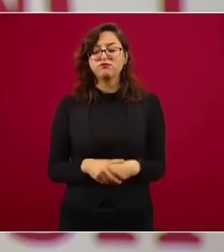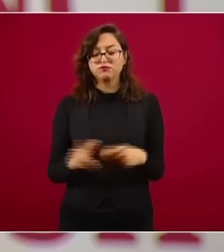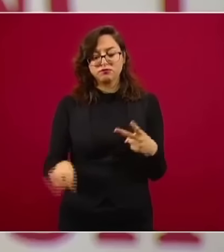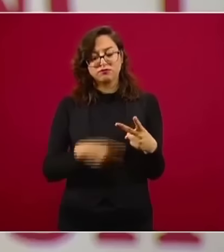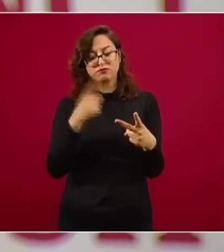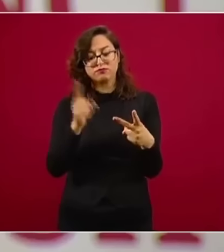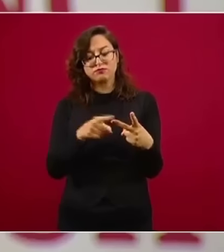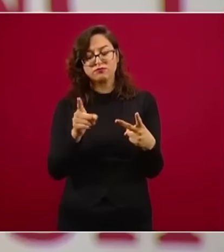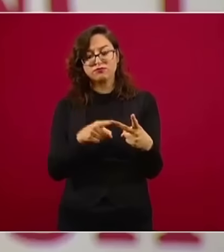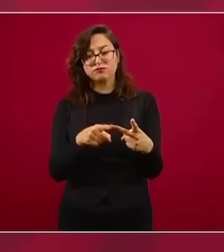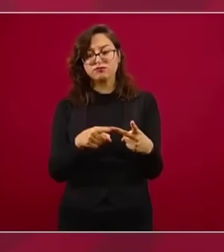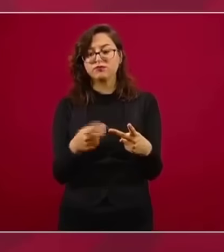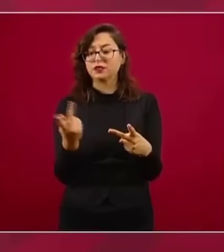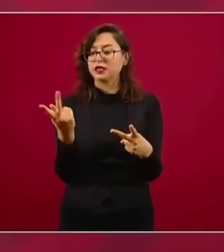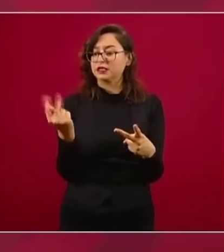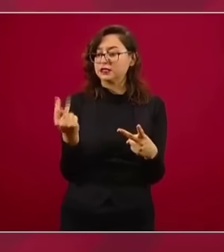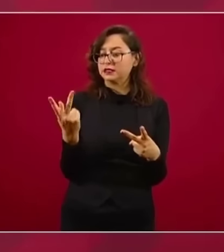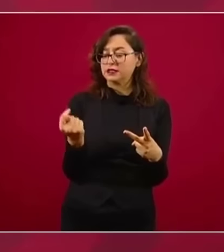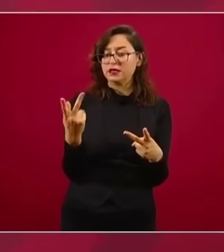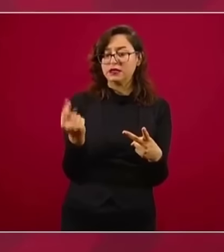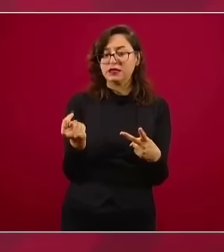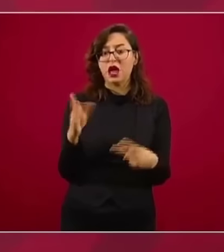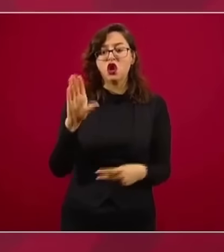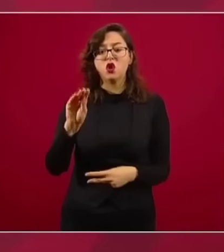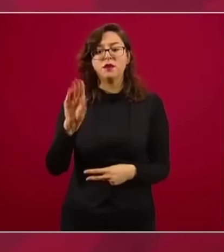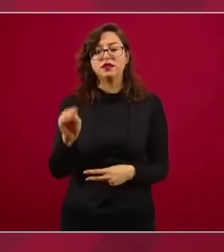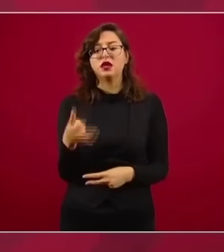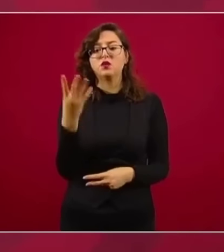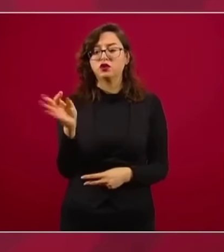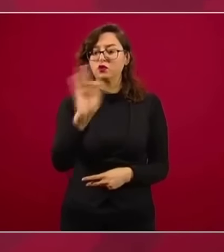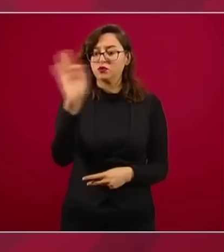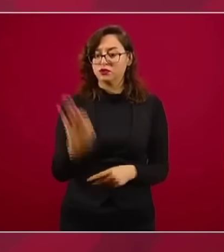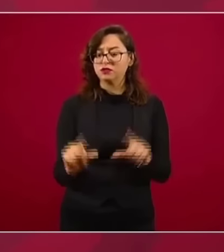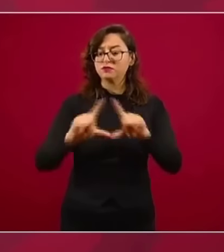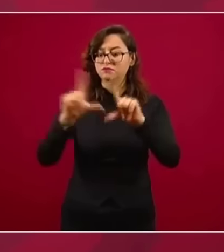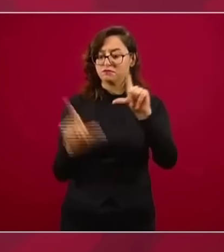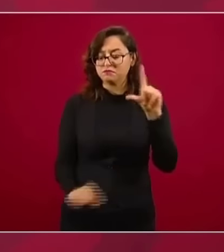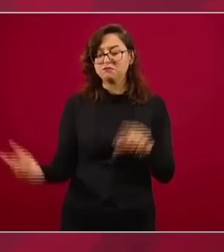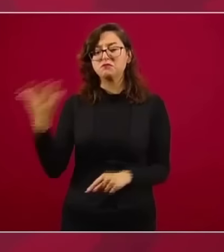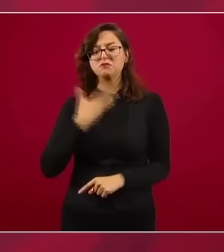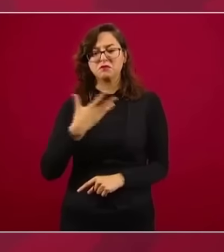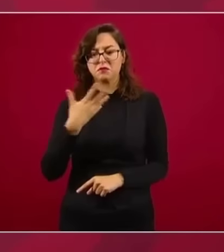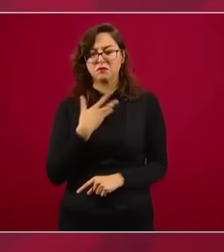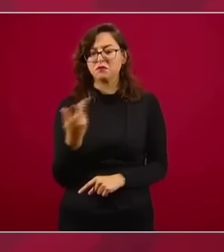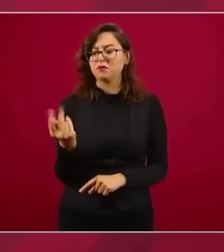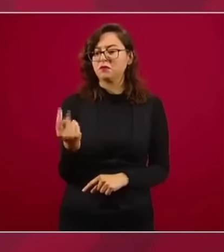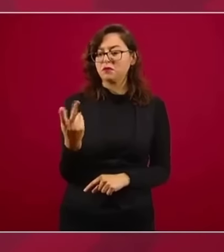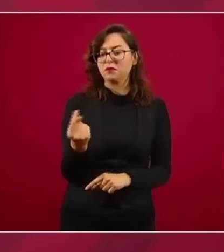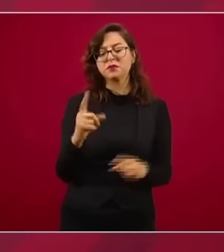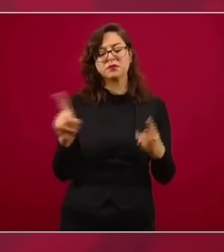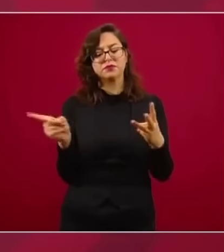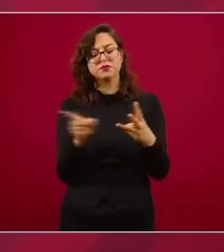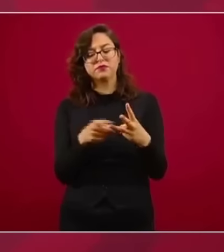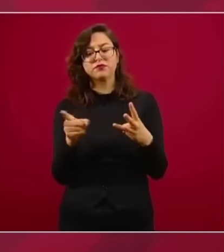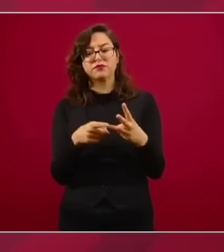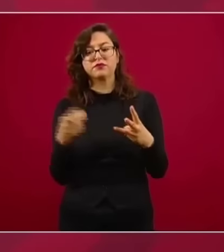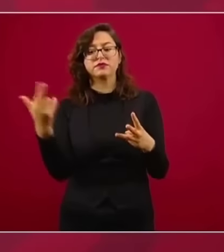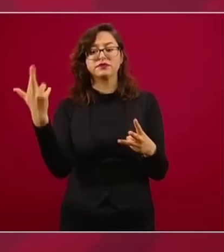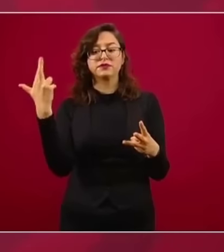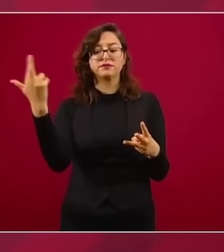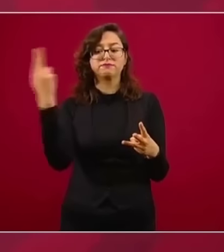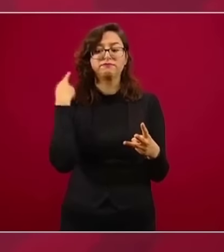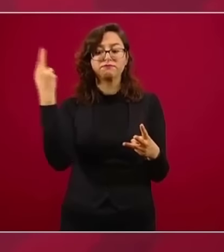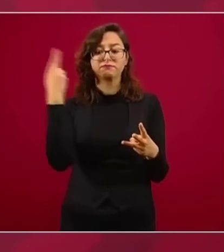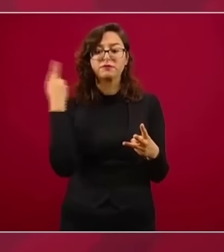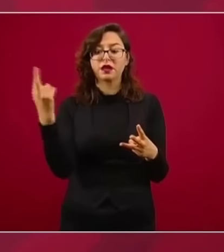televisión, que la tienen el 94% de las familias mexicanas, a través de radio, sobre todo